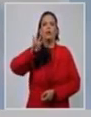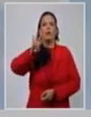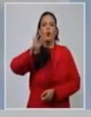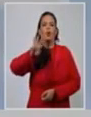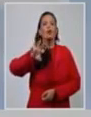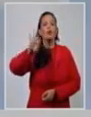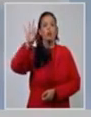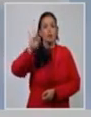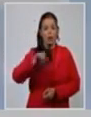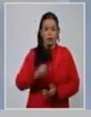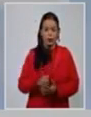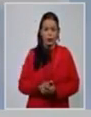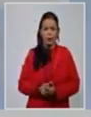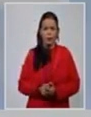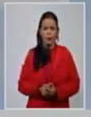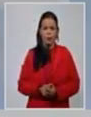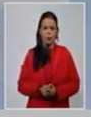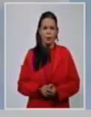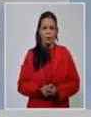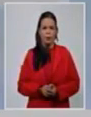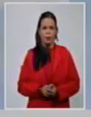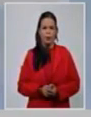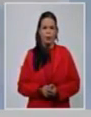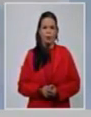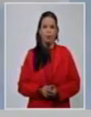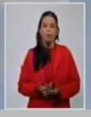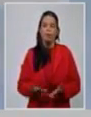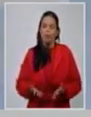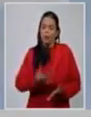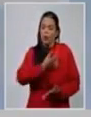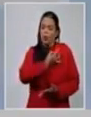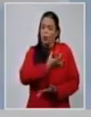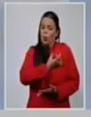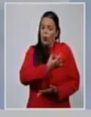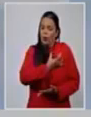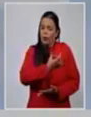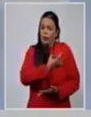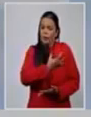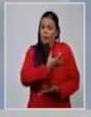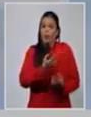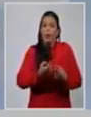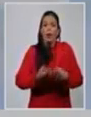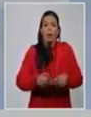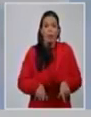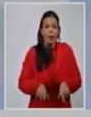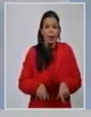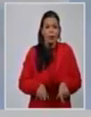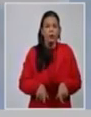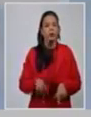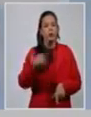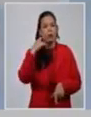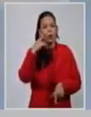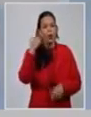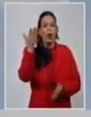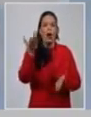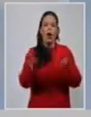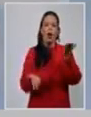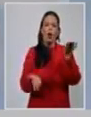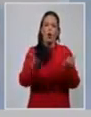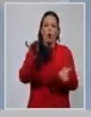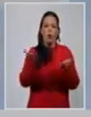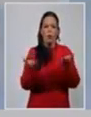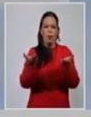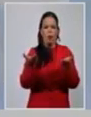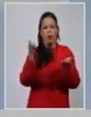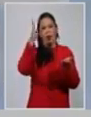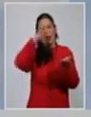0,94%, que insatisfecho, pero como siempre decimos, en comparación con el mundo y con